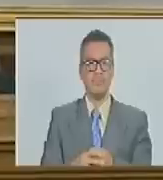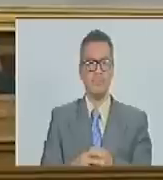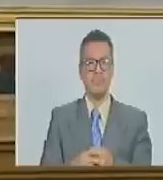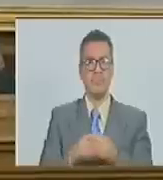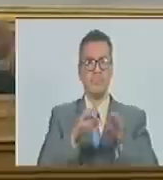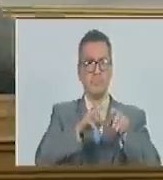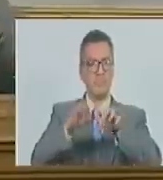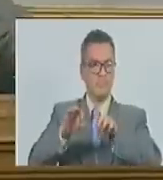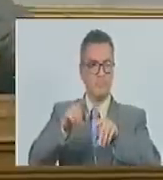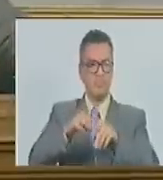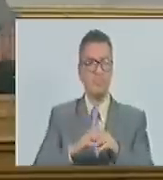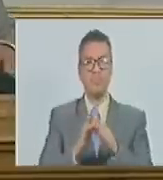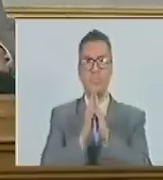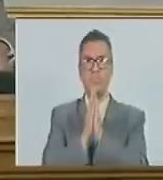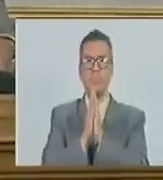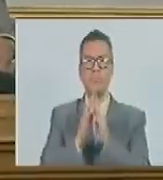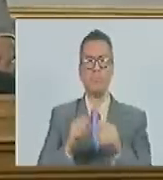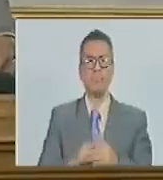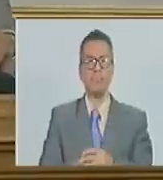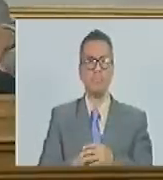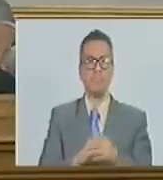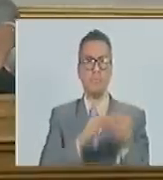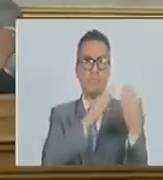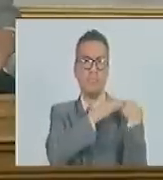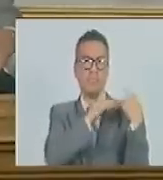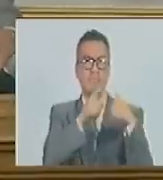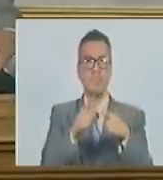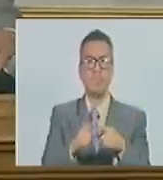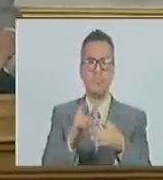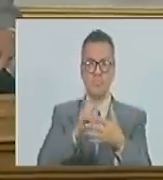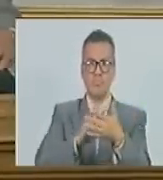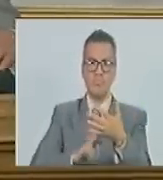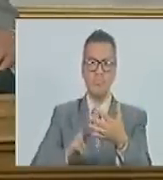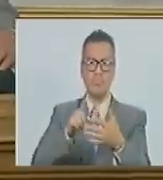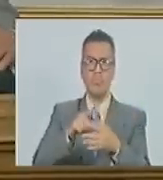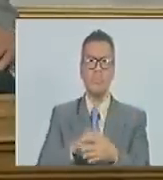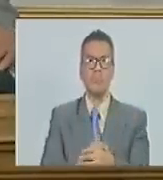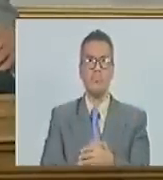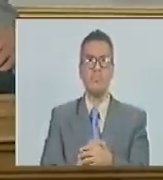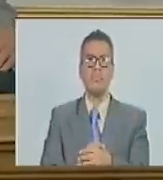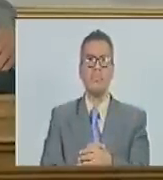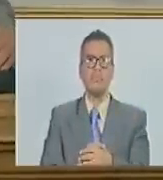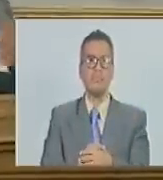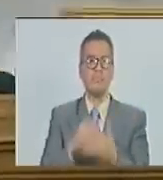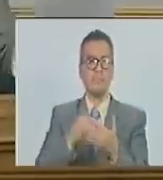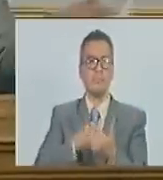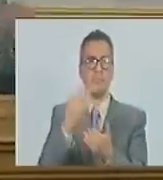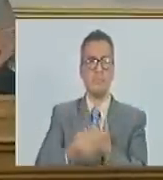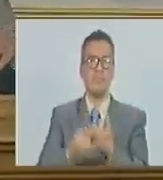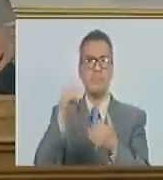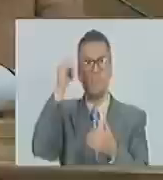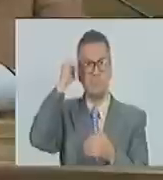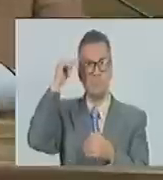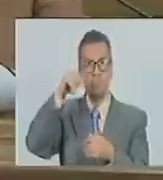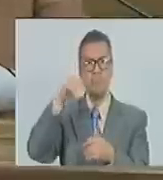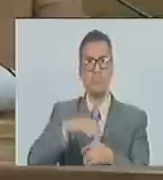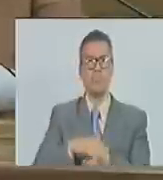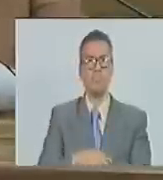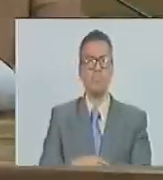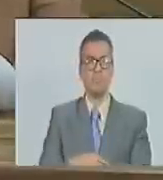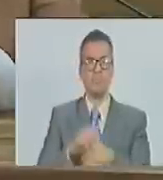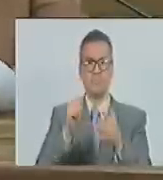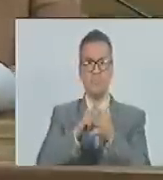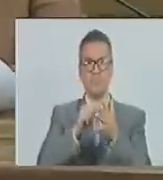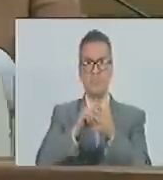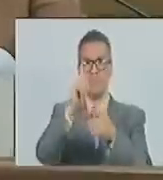Ciudadana secretaria encargada, sírvase a dar lectura del proyecto de orden del día.